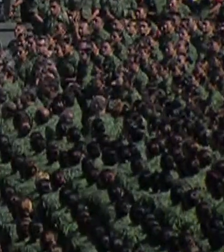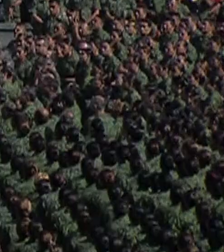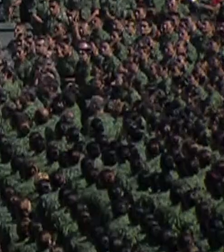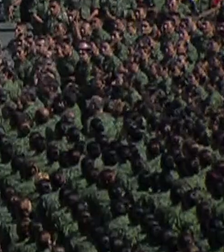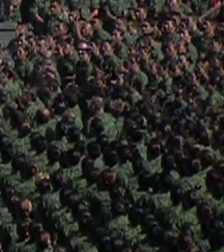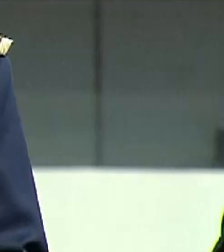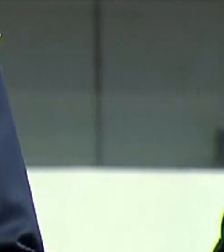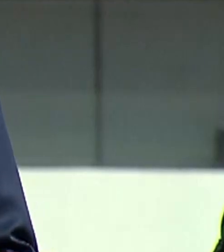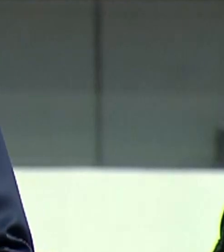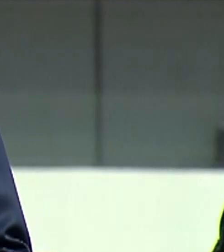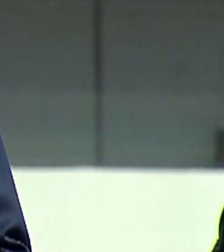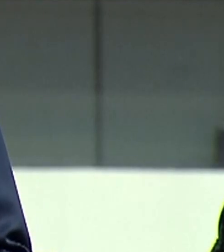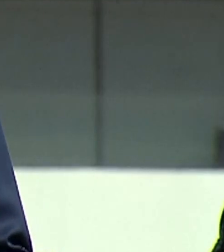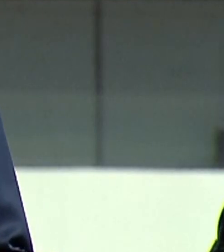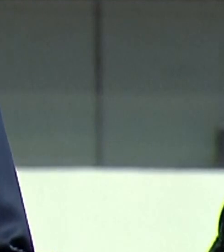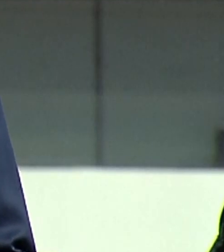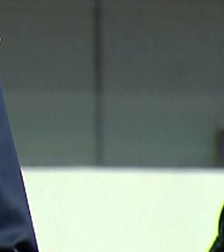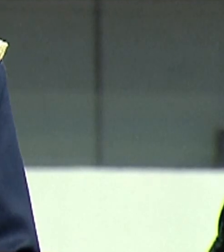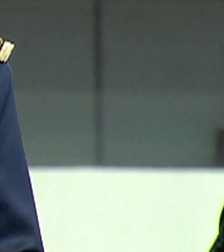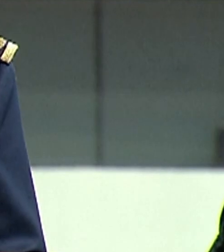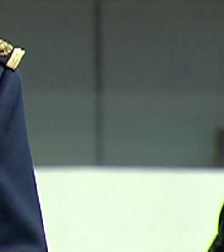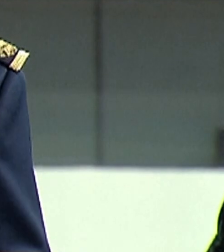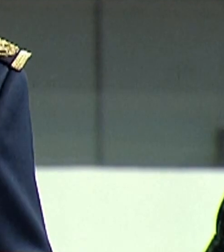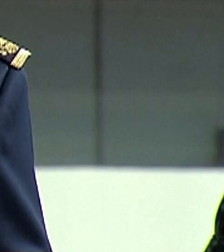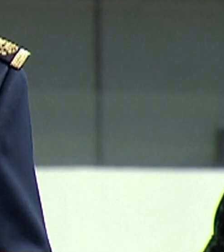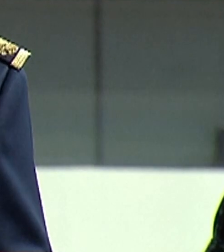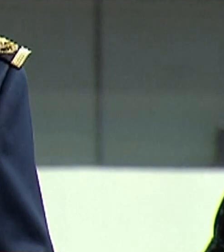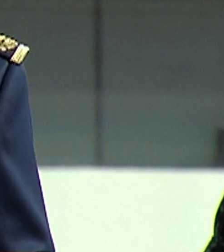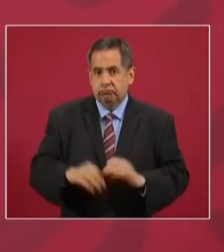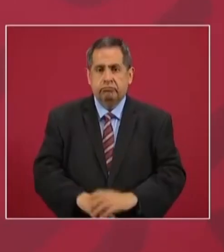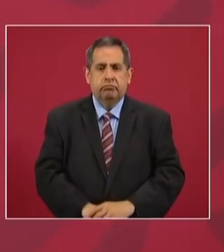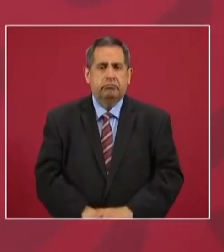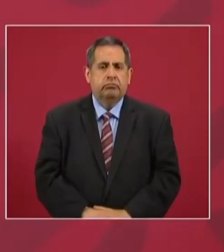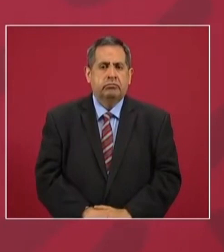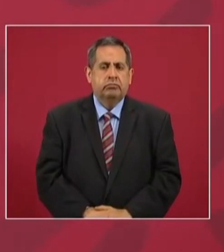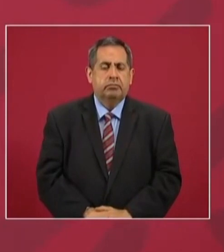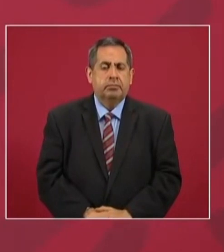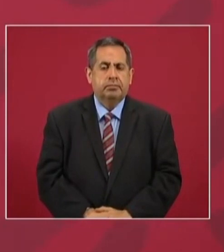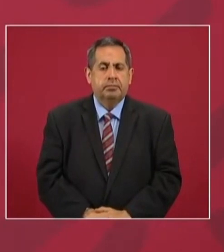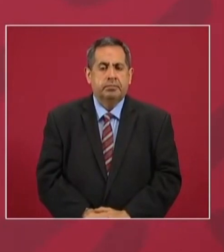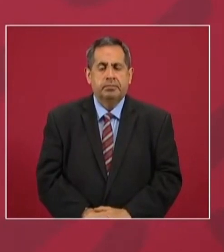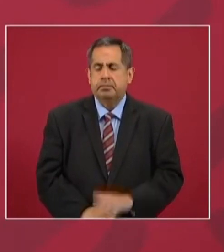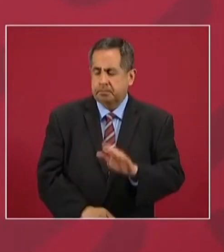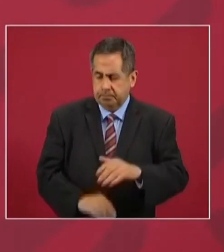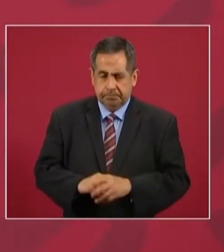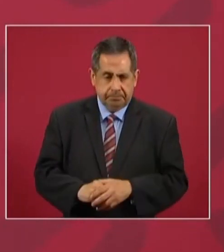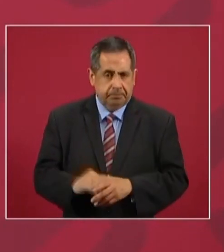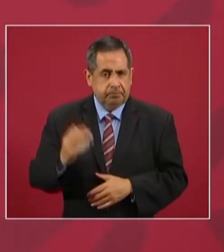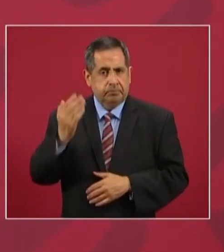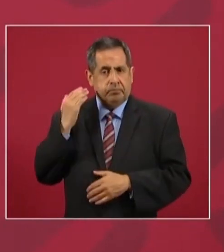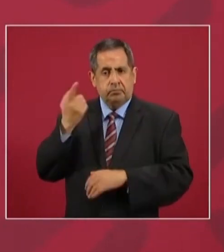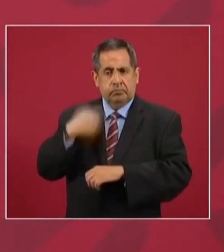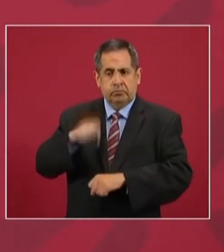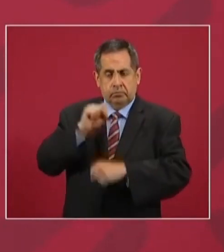narcotráfico y lavado de activos, según medios locales. ¡Viva México! El anuncio de la detención de Cienfuegos lo hizo este jueves el